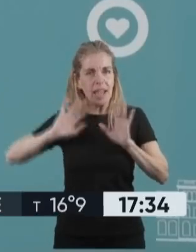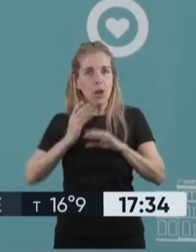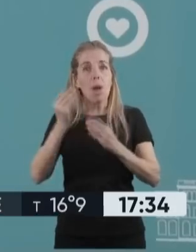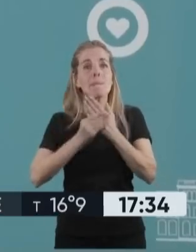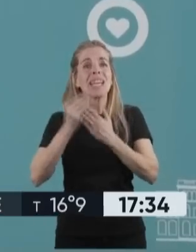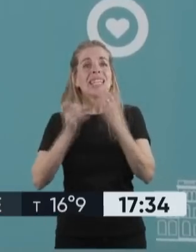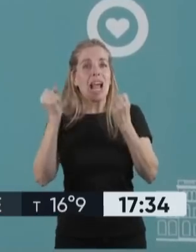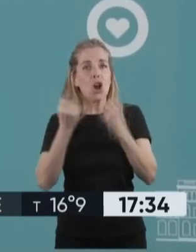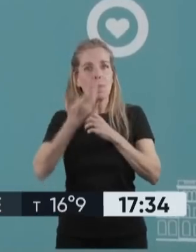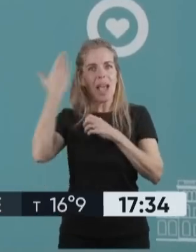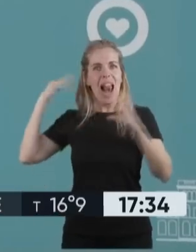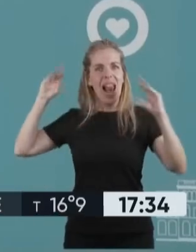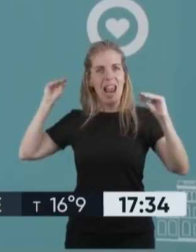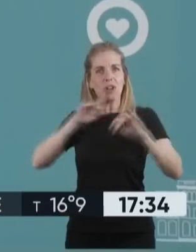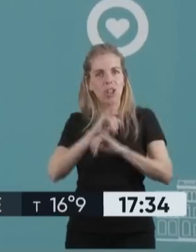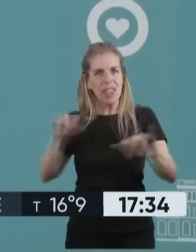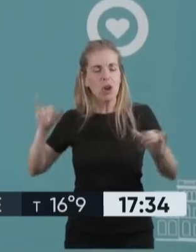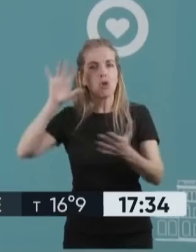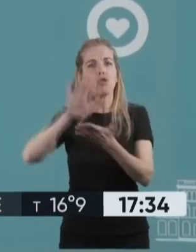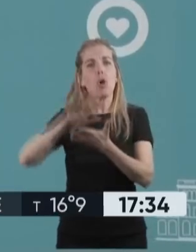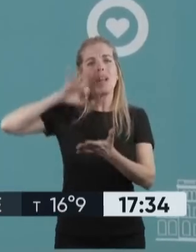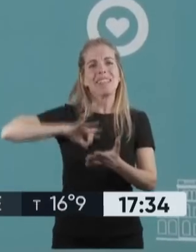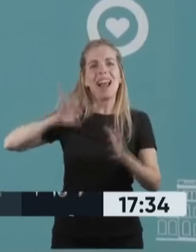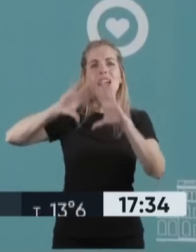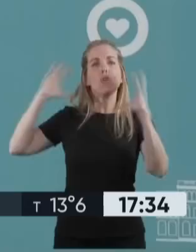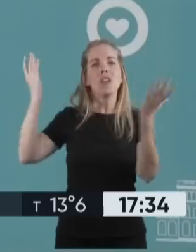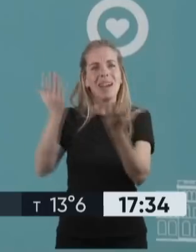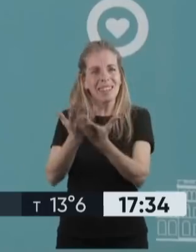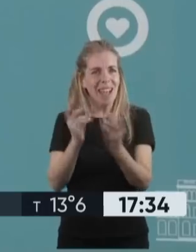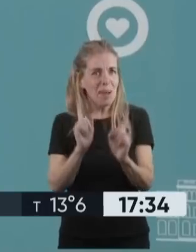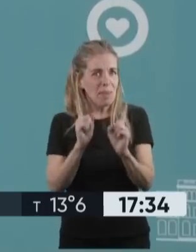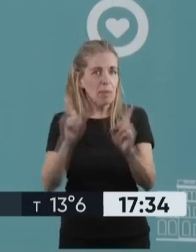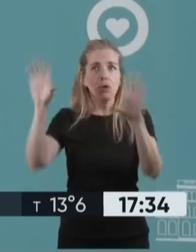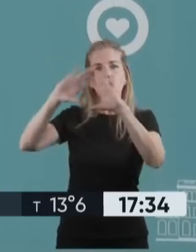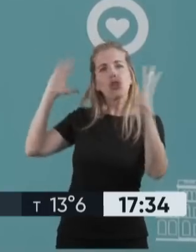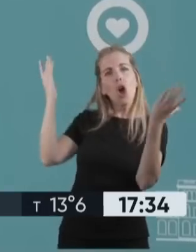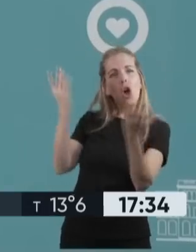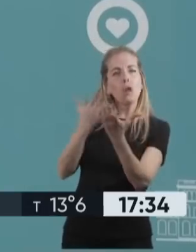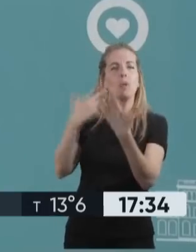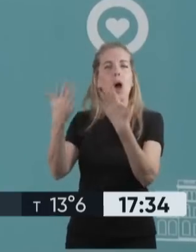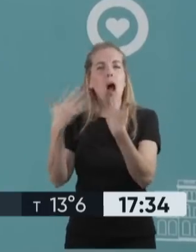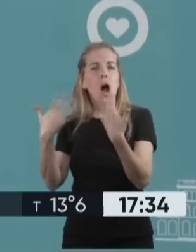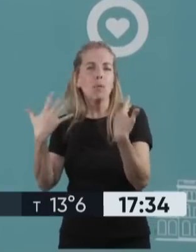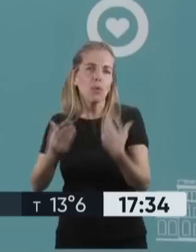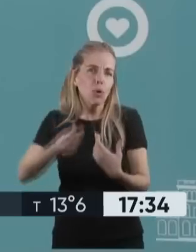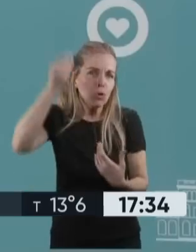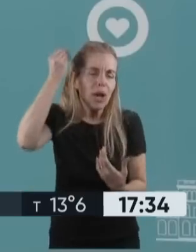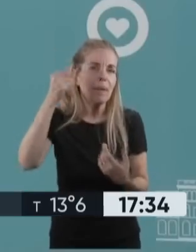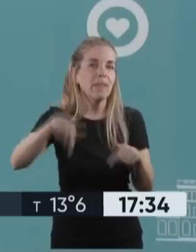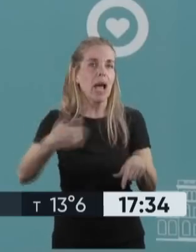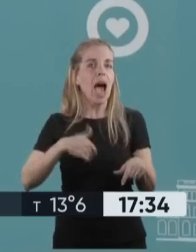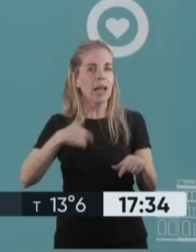sostiene que la cuestión del salario universal, que es un plan que en el mundo se ha discutido mucho durante mucho tiempo, en la Argentina también. Yo